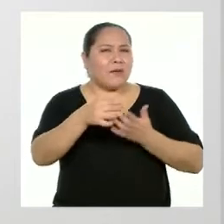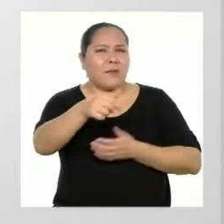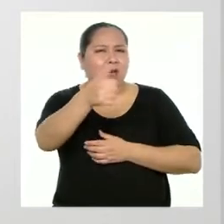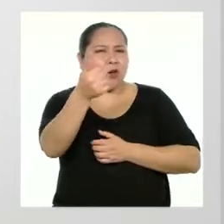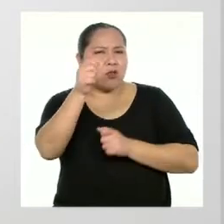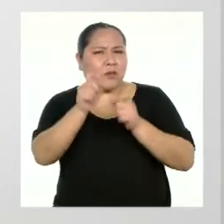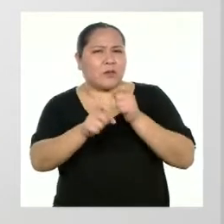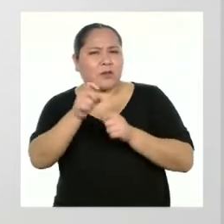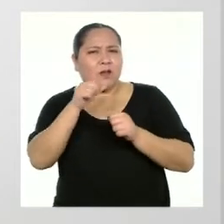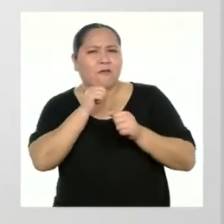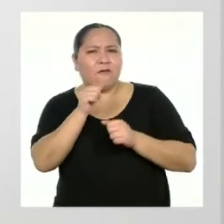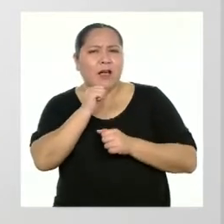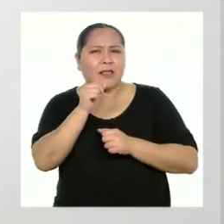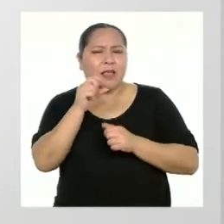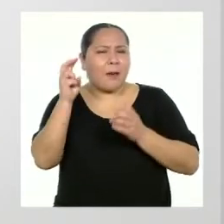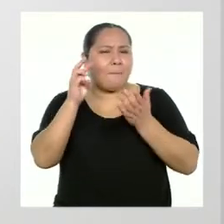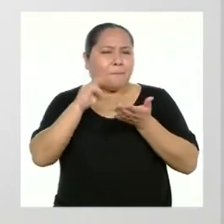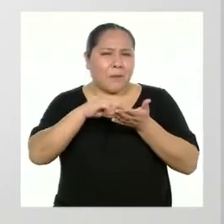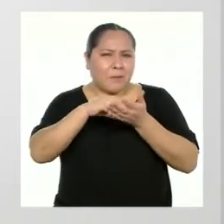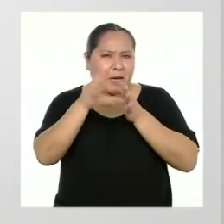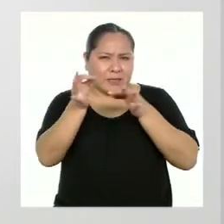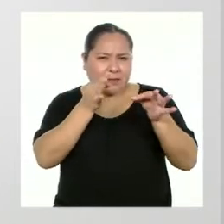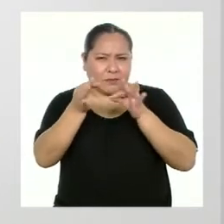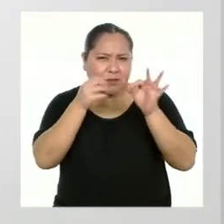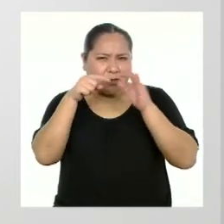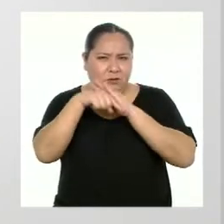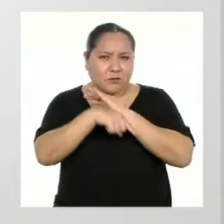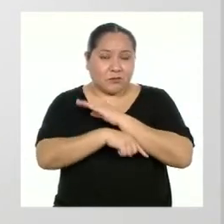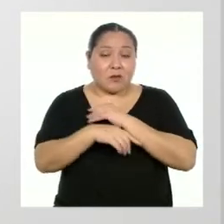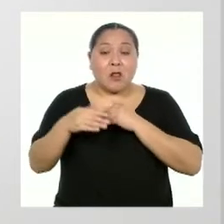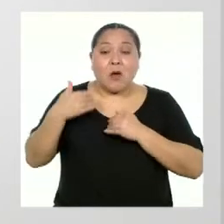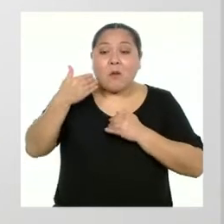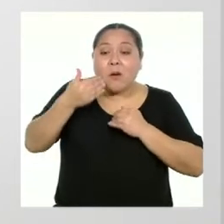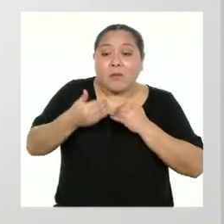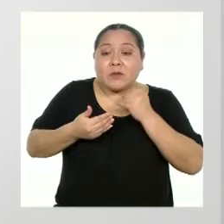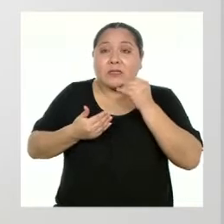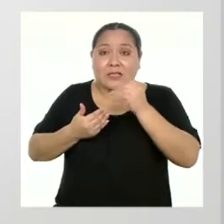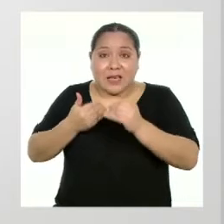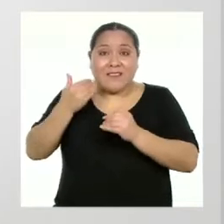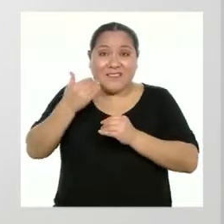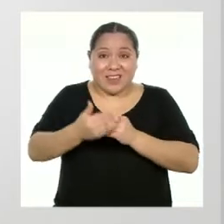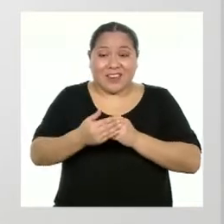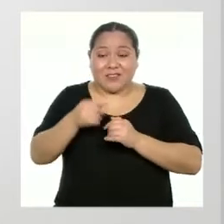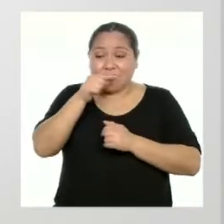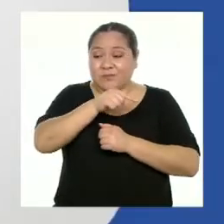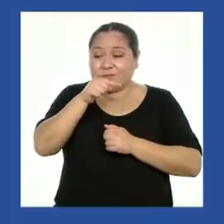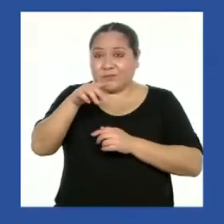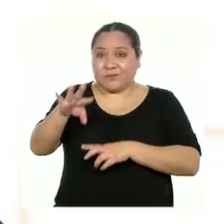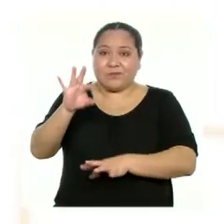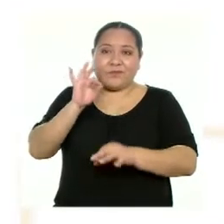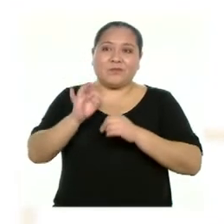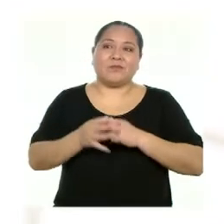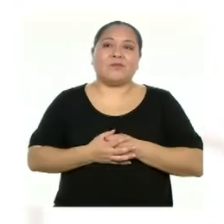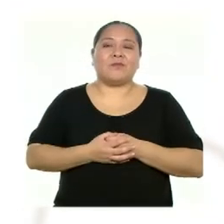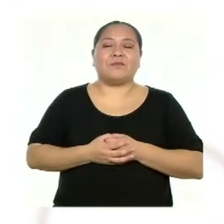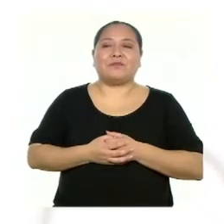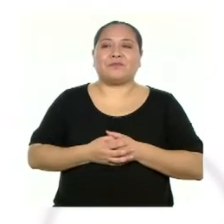otros hace falta un poco más de profundidad. Lo iremos viendo con el cálculo de cada uno de estos valores.